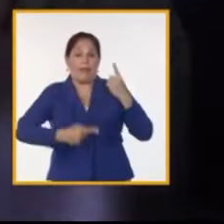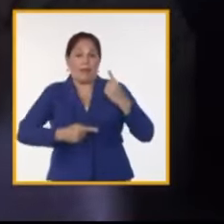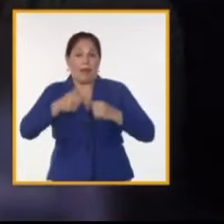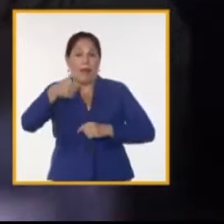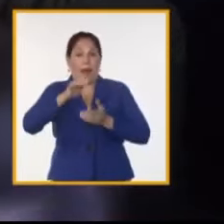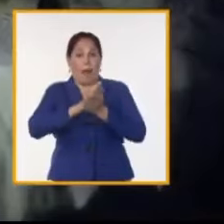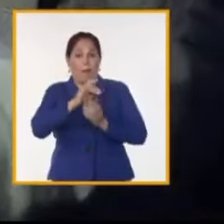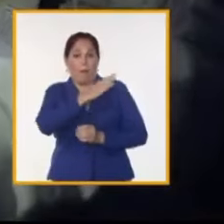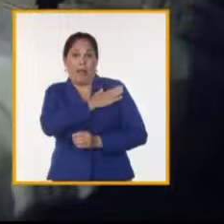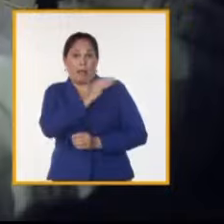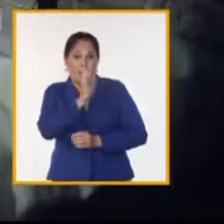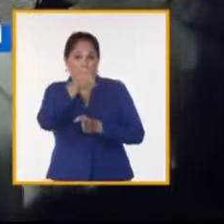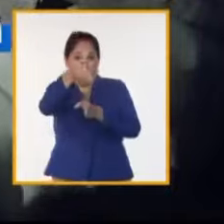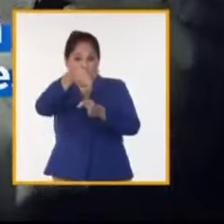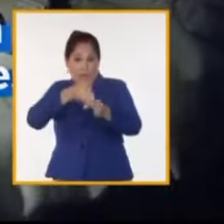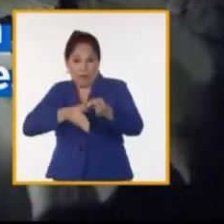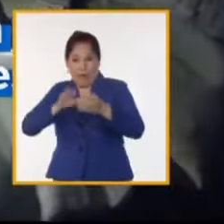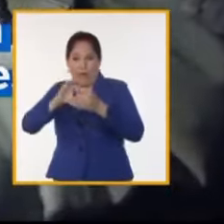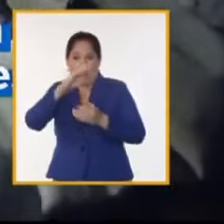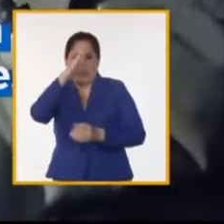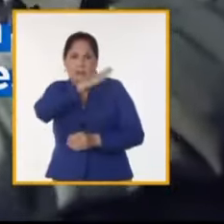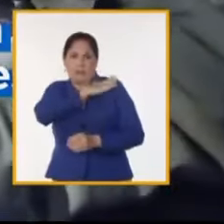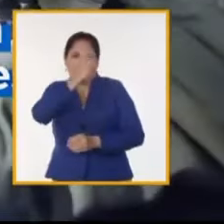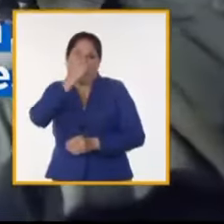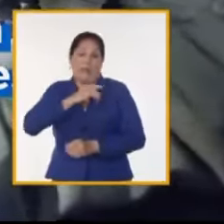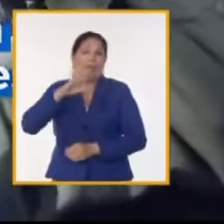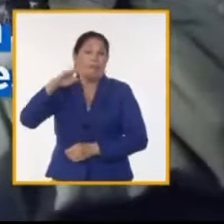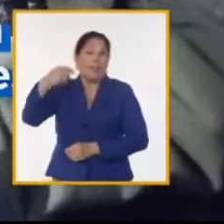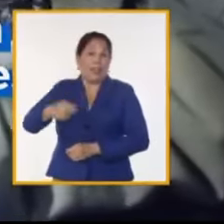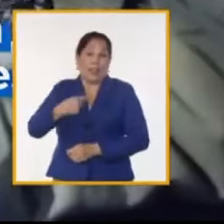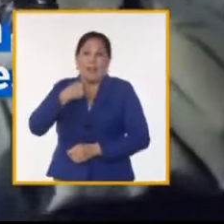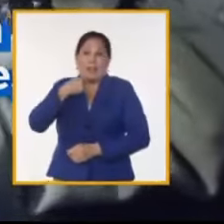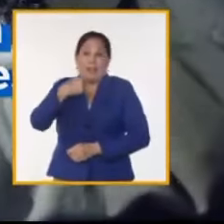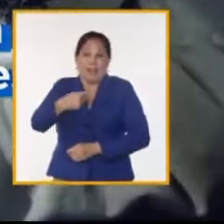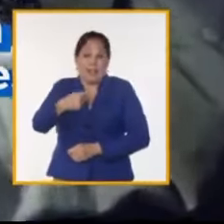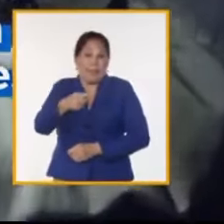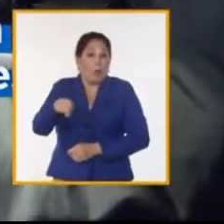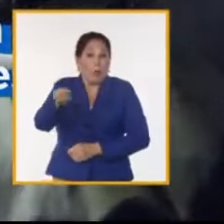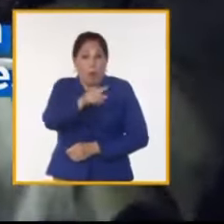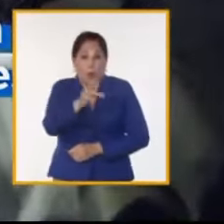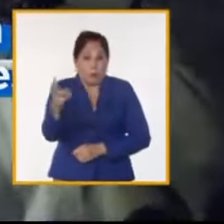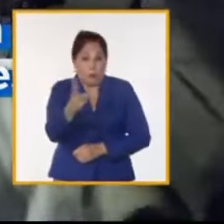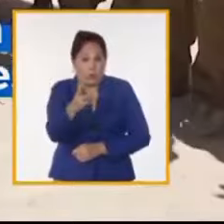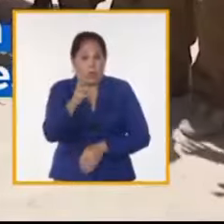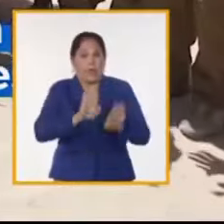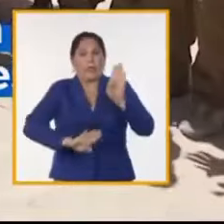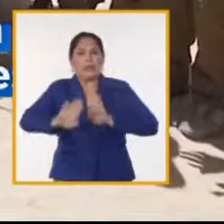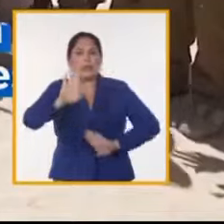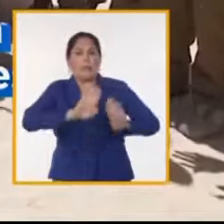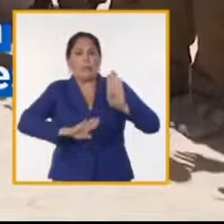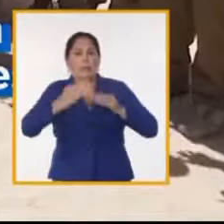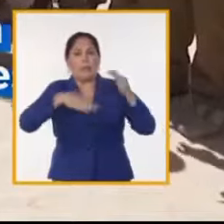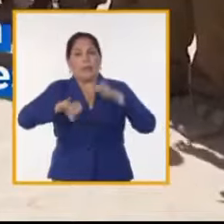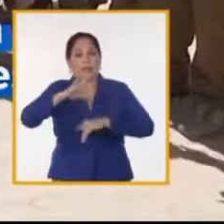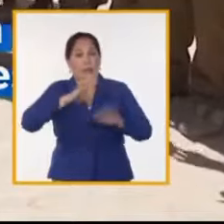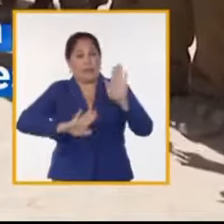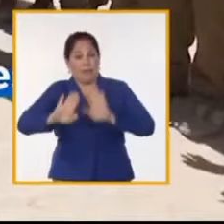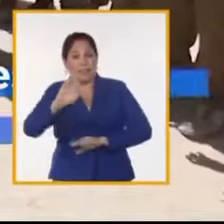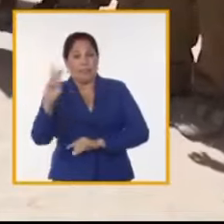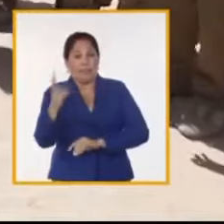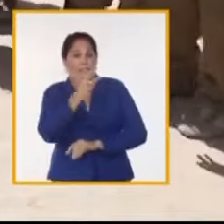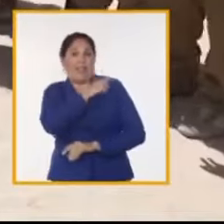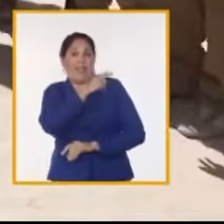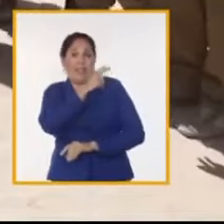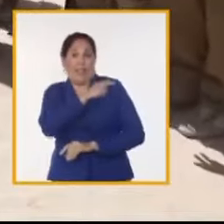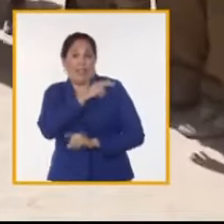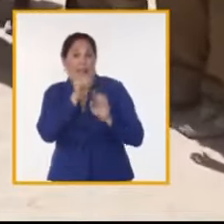tiene lugar en la franja de gaza El fiscal ha señalado que cree que en netanyahu el ministro de defensa de Israel joaf Galant y tres dirigentes de